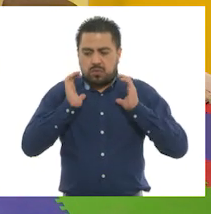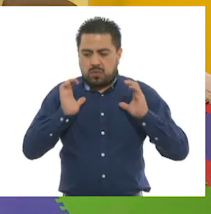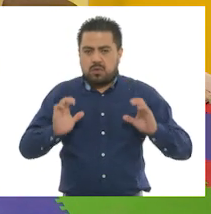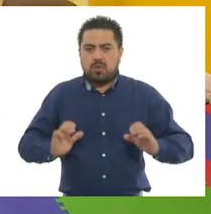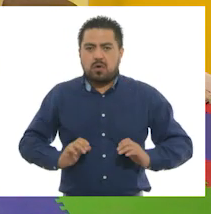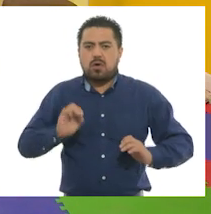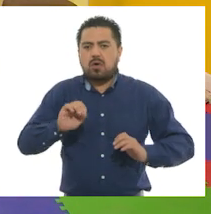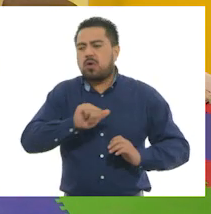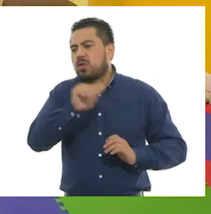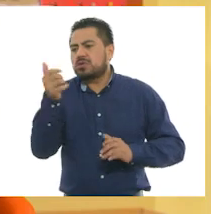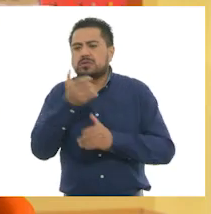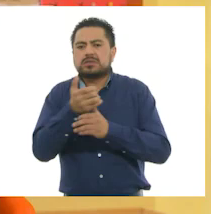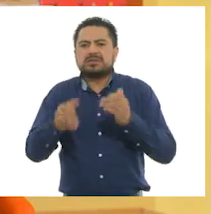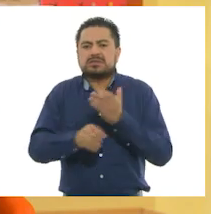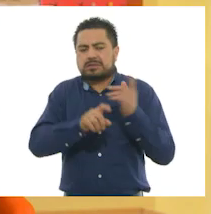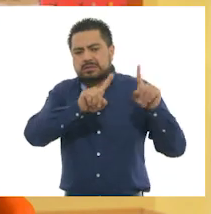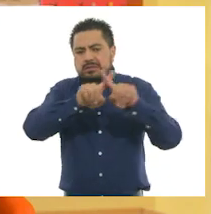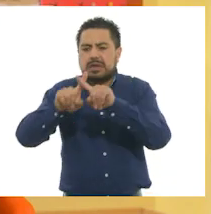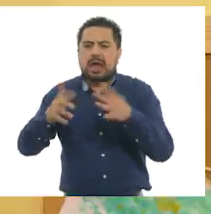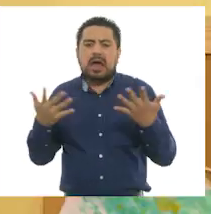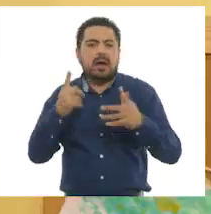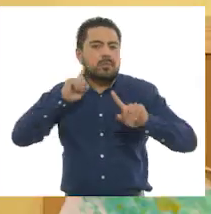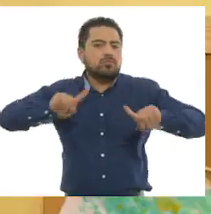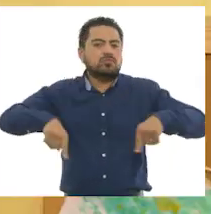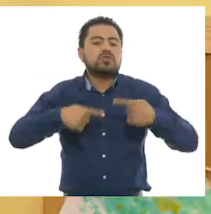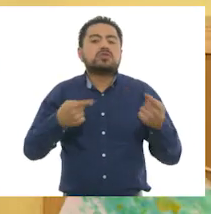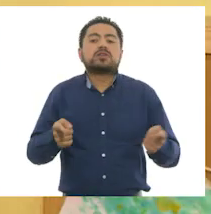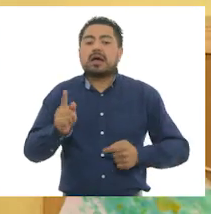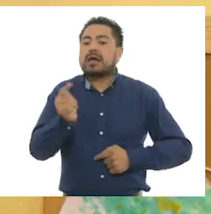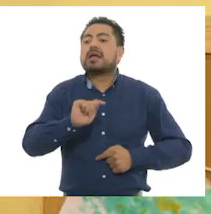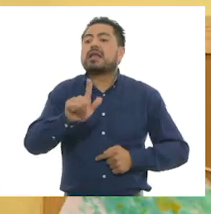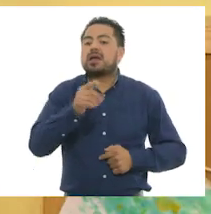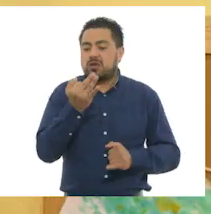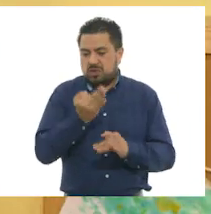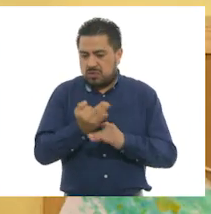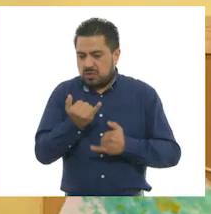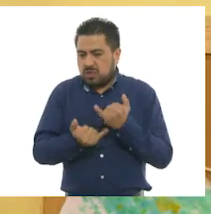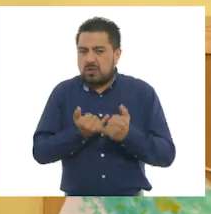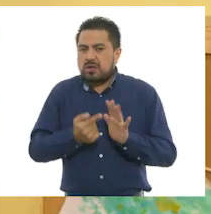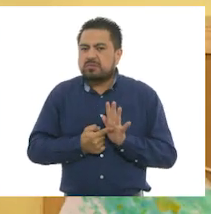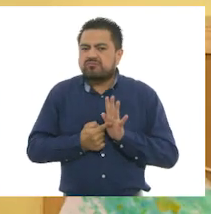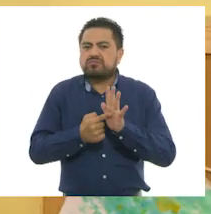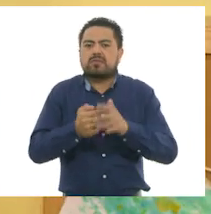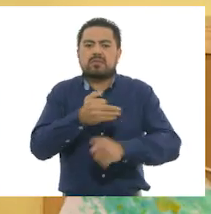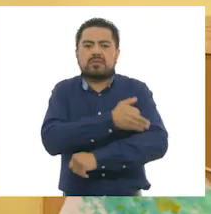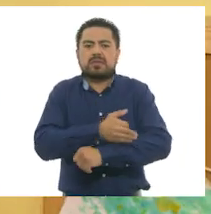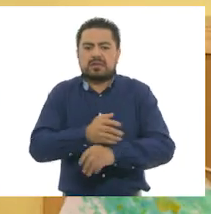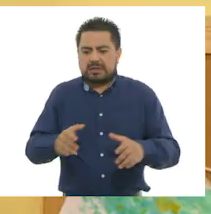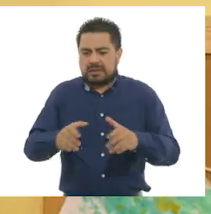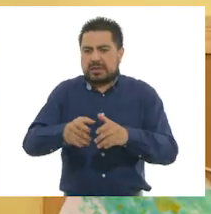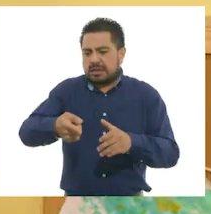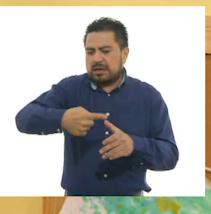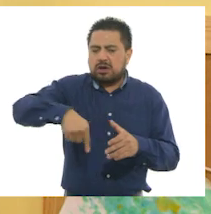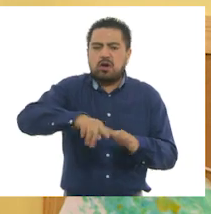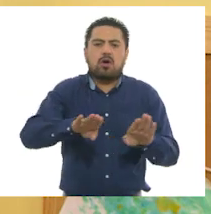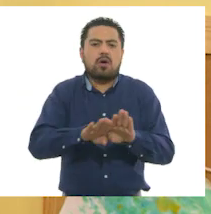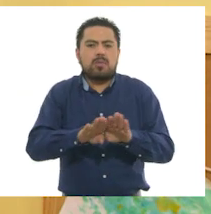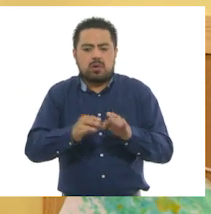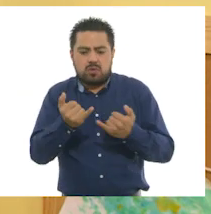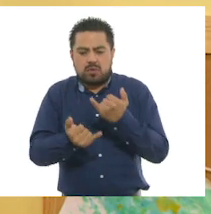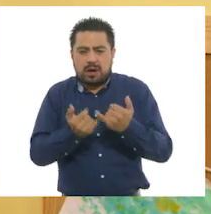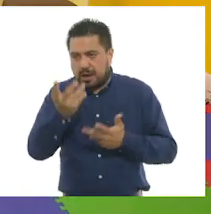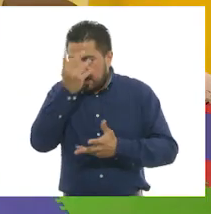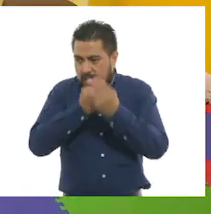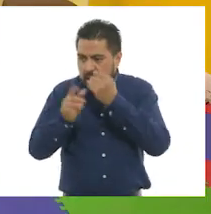o con otros objetos diversos para hacer música. ¿Qué tal si jugamos y mostramos a las familias diferentes formas de jugar y aprender con